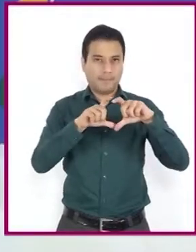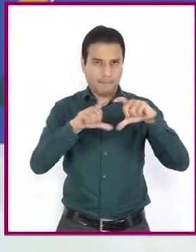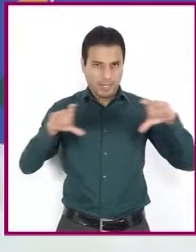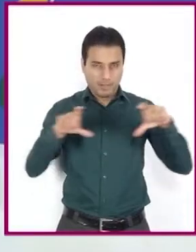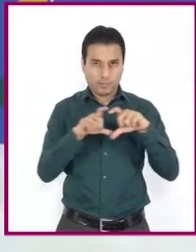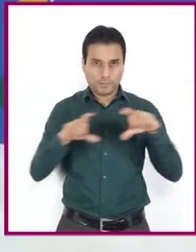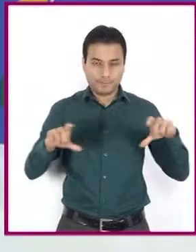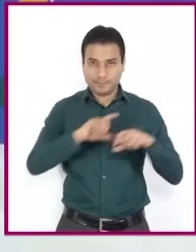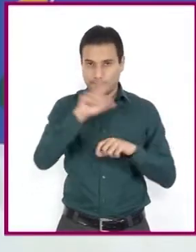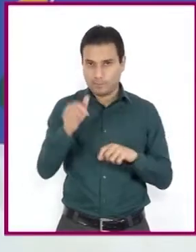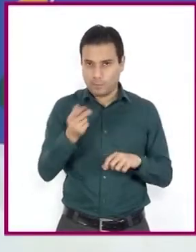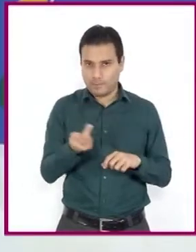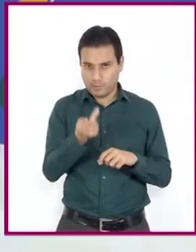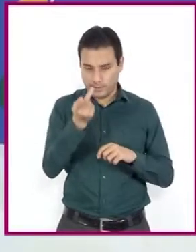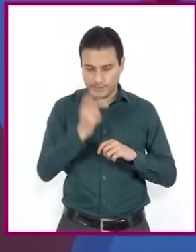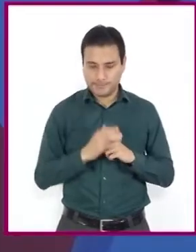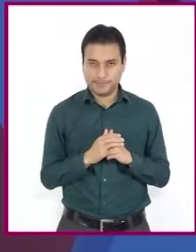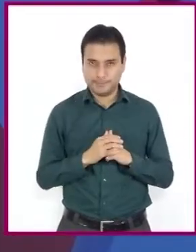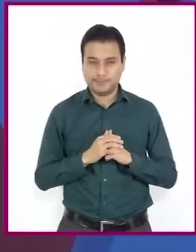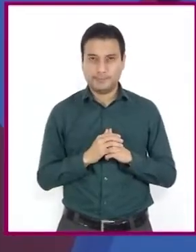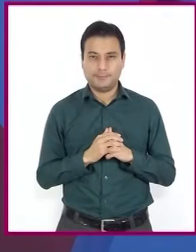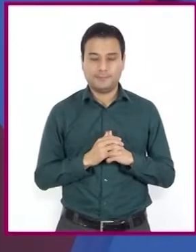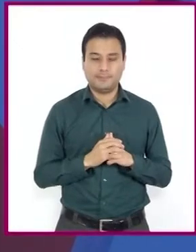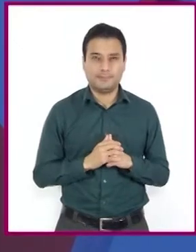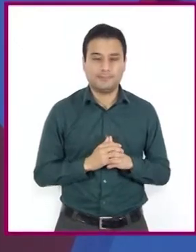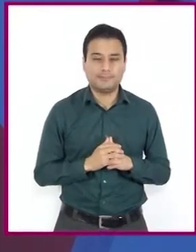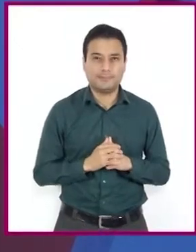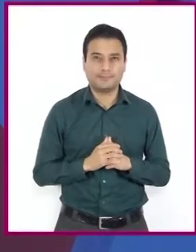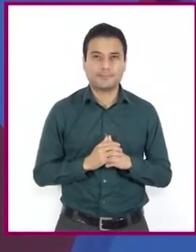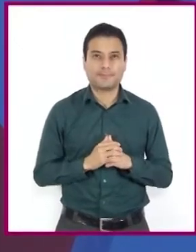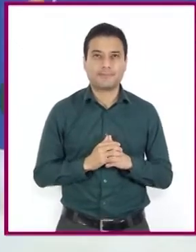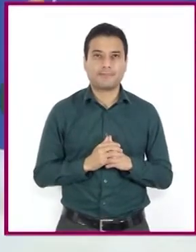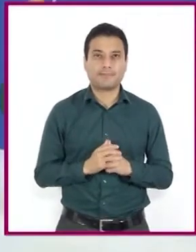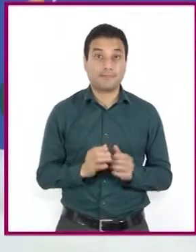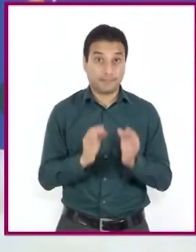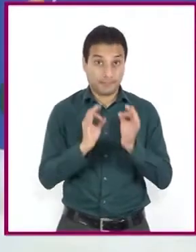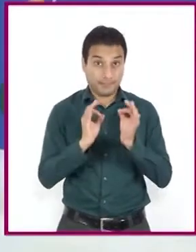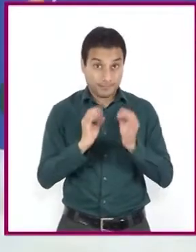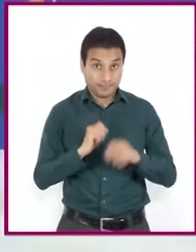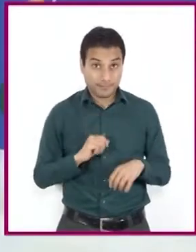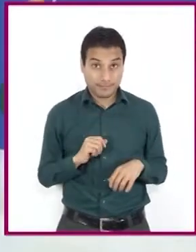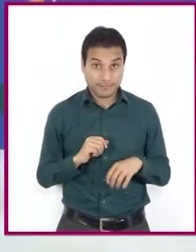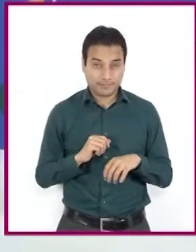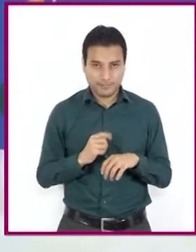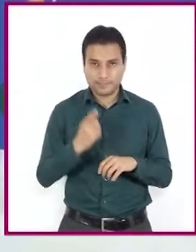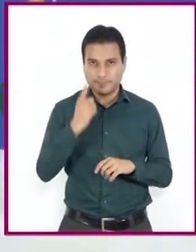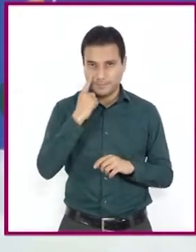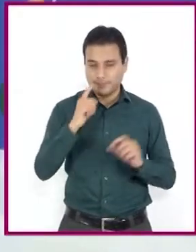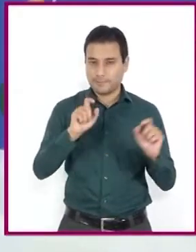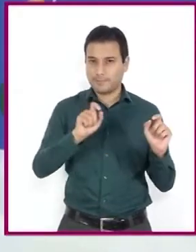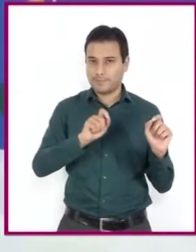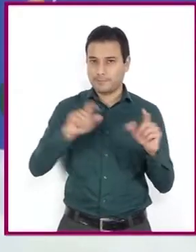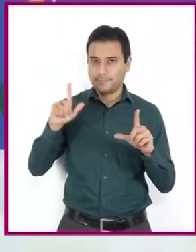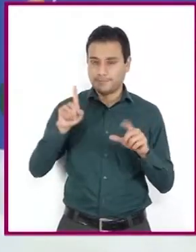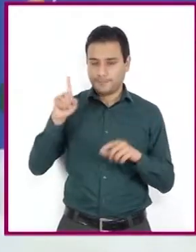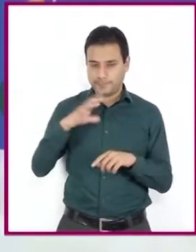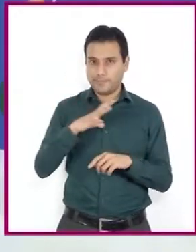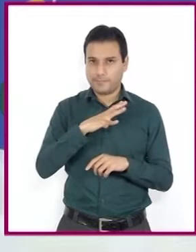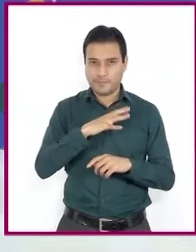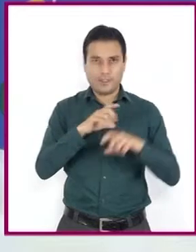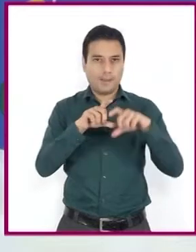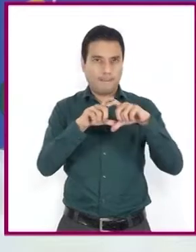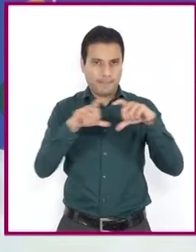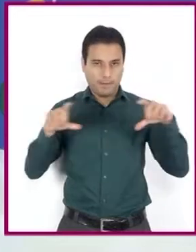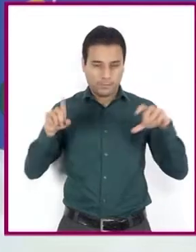plantearé algunas preguntas para reflexionar. Muy listos, pues aparecerán en pantalla los párrafos